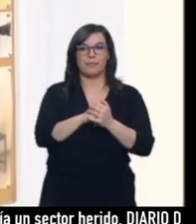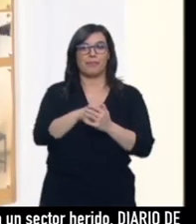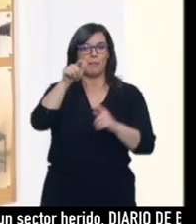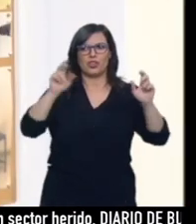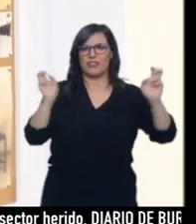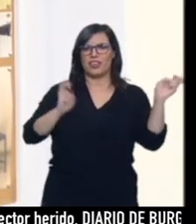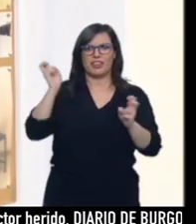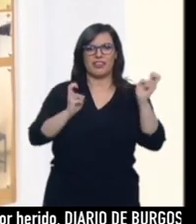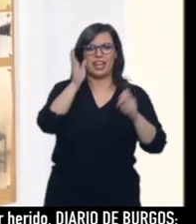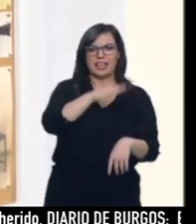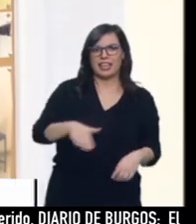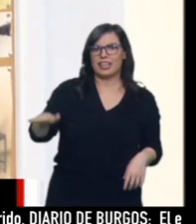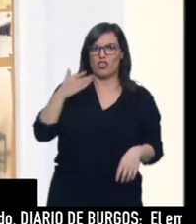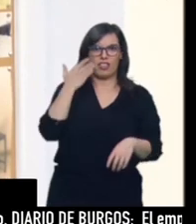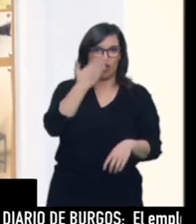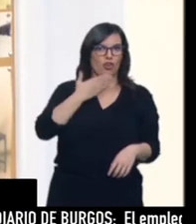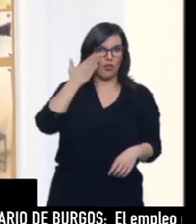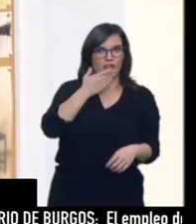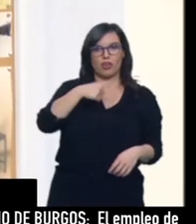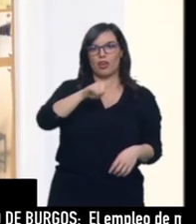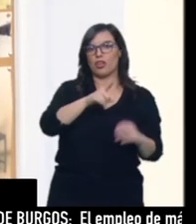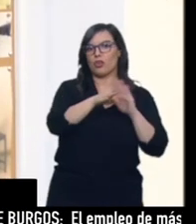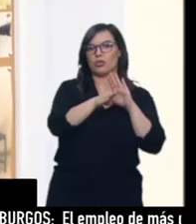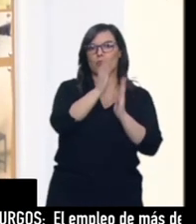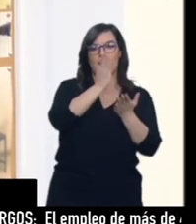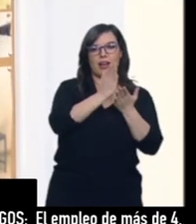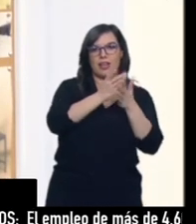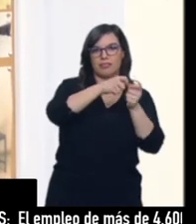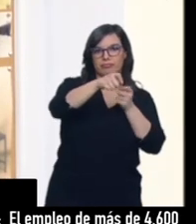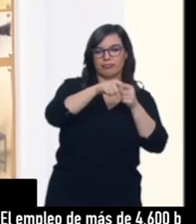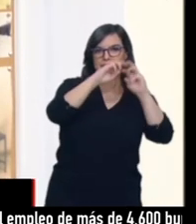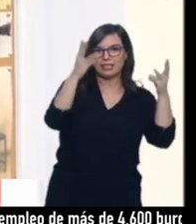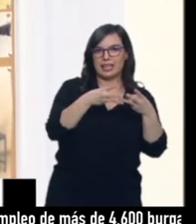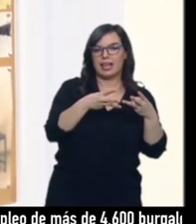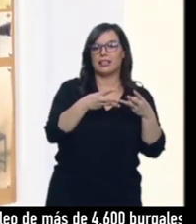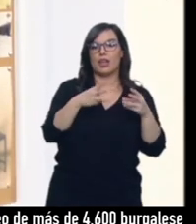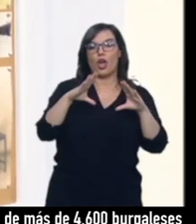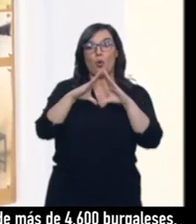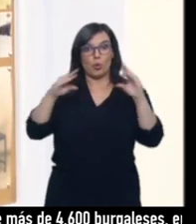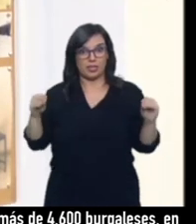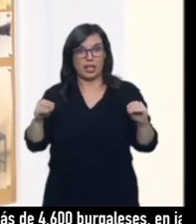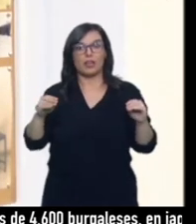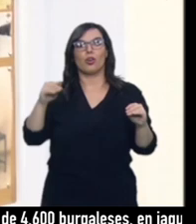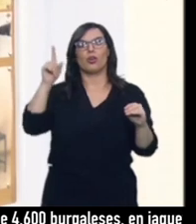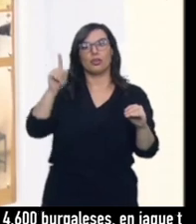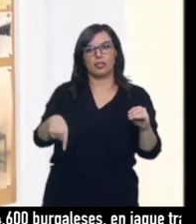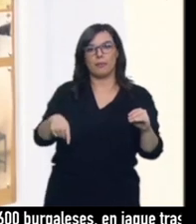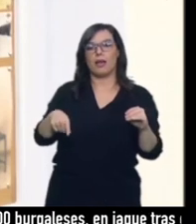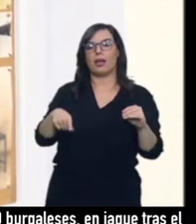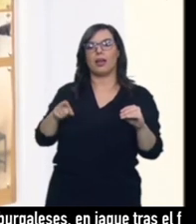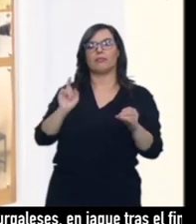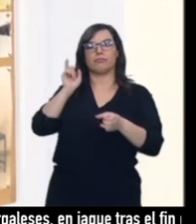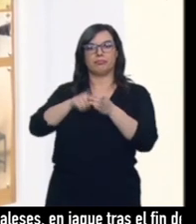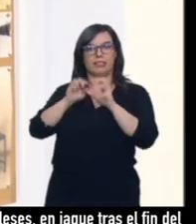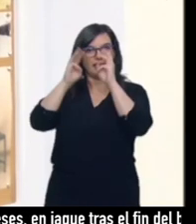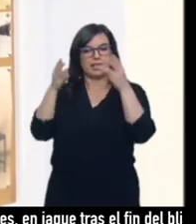de gente, desde niños en edad escolar que han seguido sus clases a través de Internet, universitarios que han seguido atendiendo a la universidad a